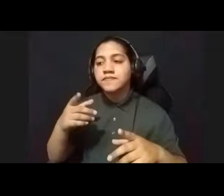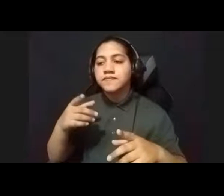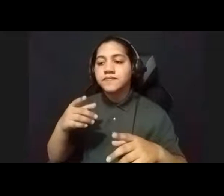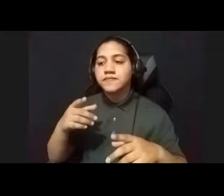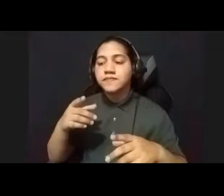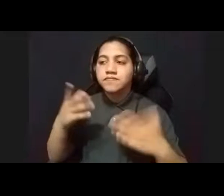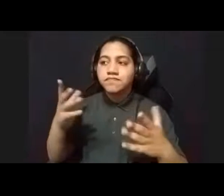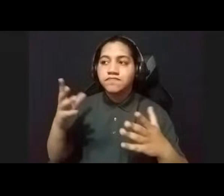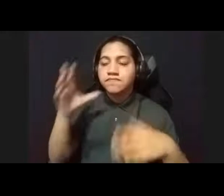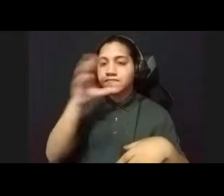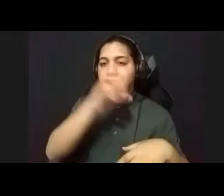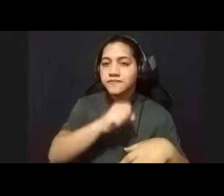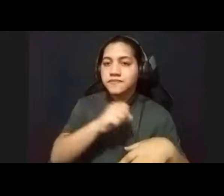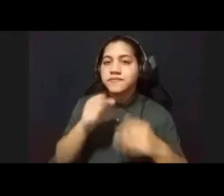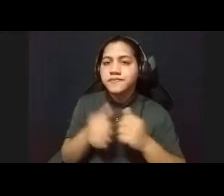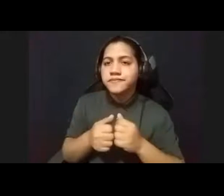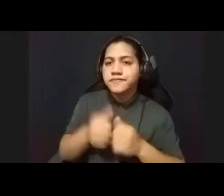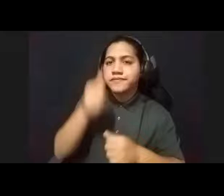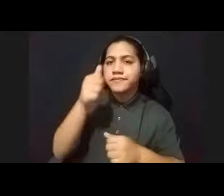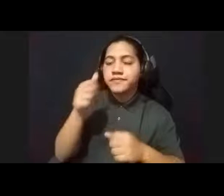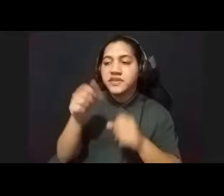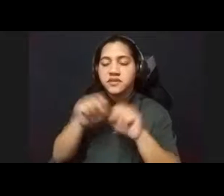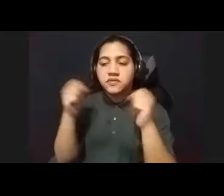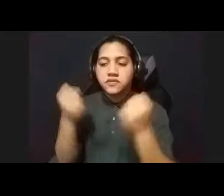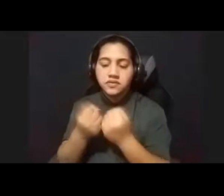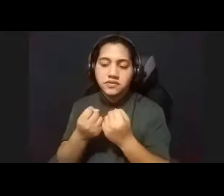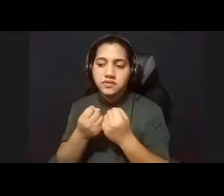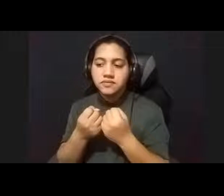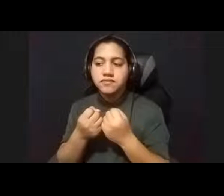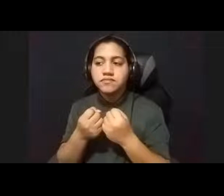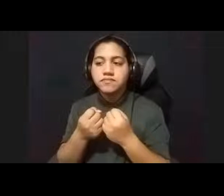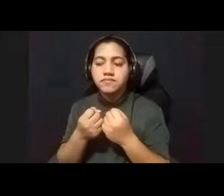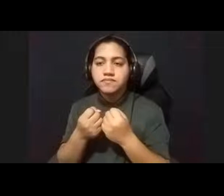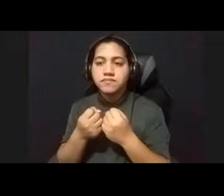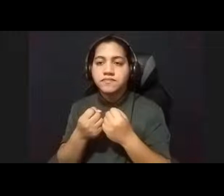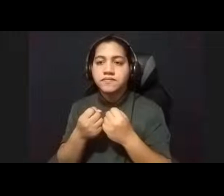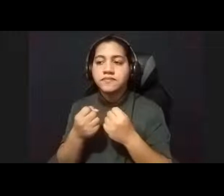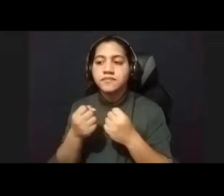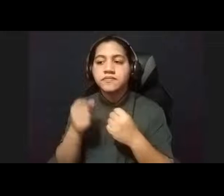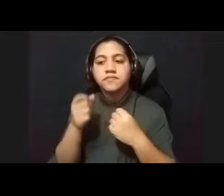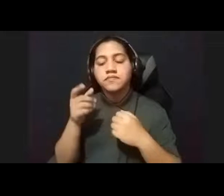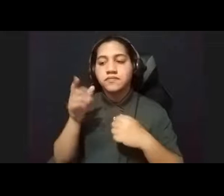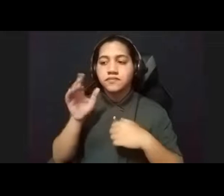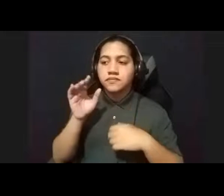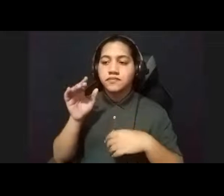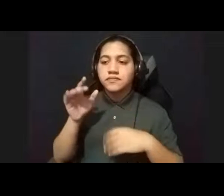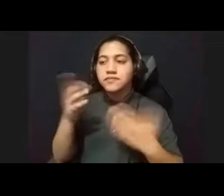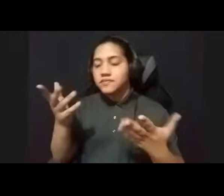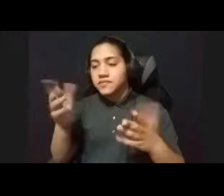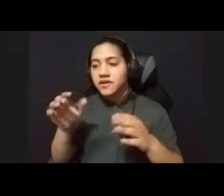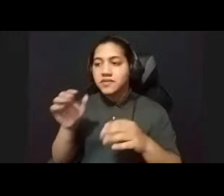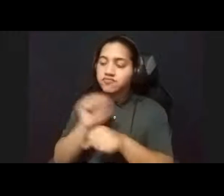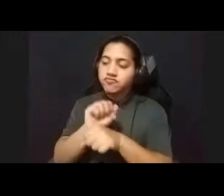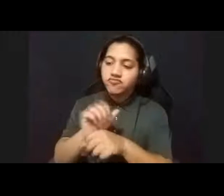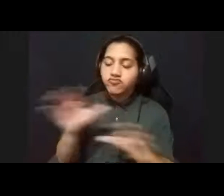muchas, si no en la mayoría de las sociedades, hay prácticas que son dominio exclusivo de las mujeres, a